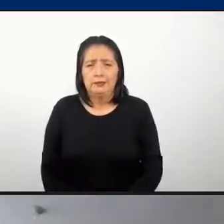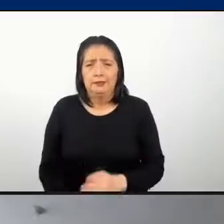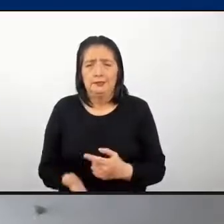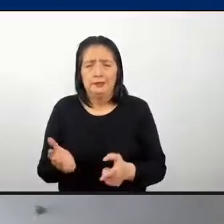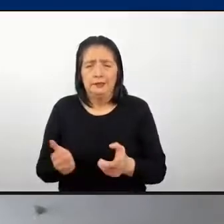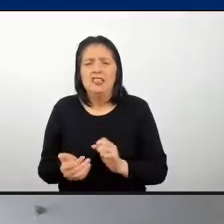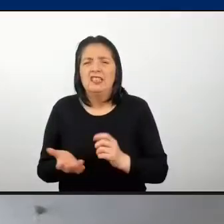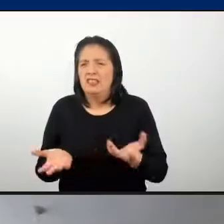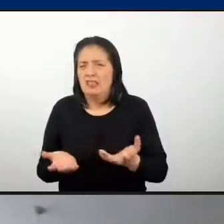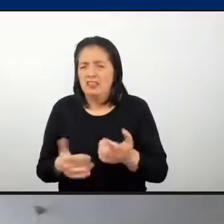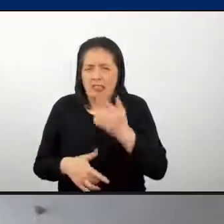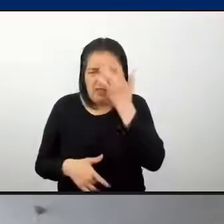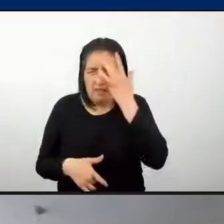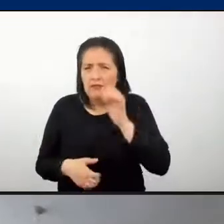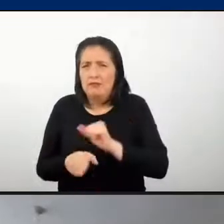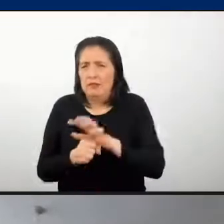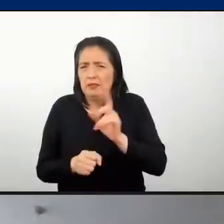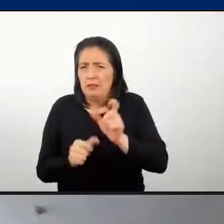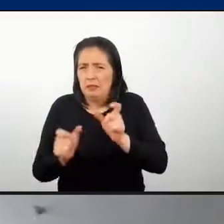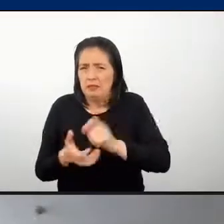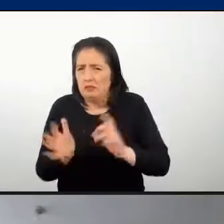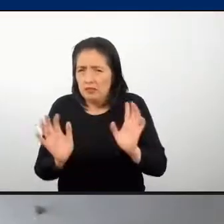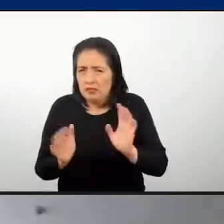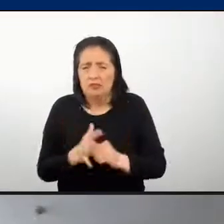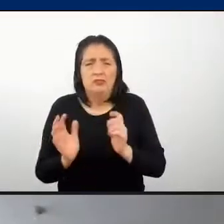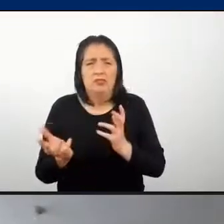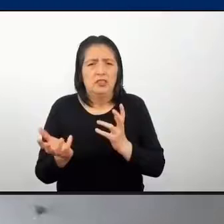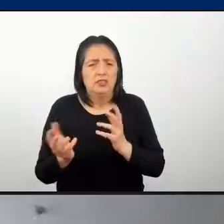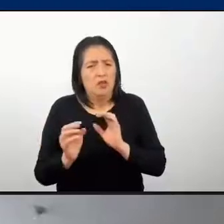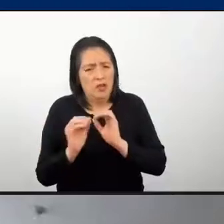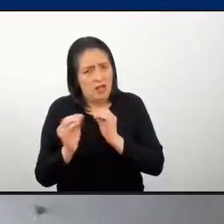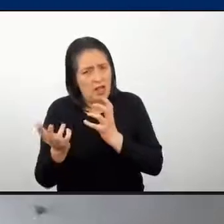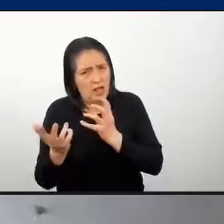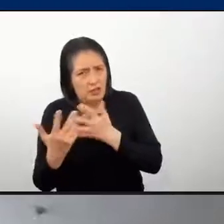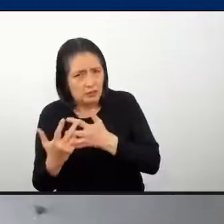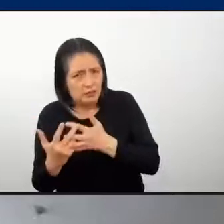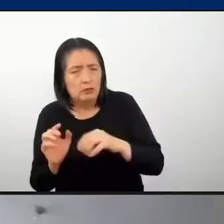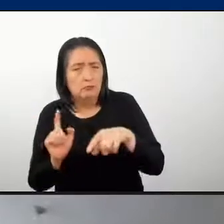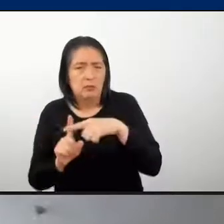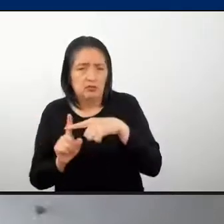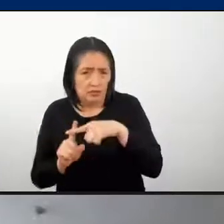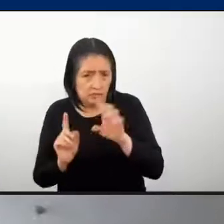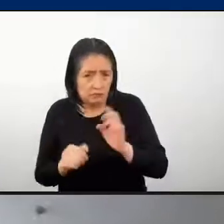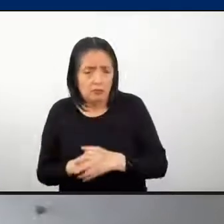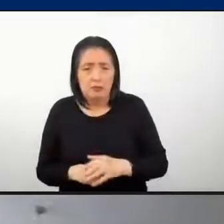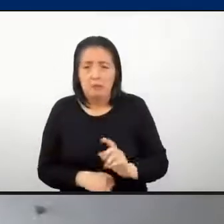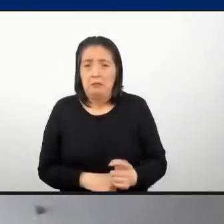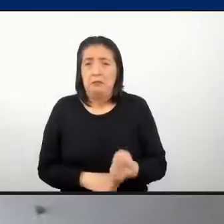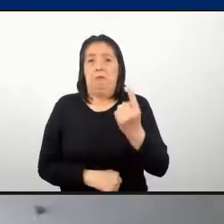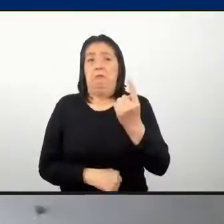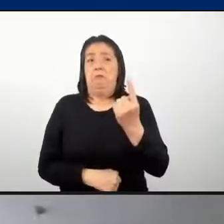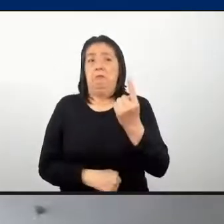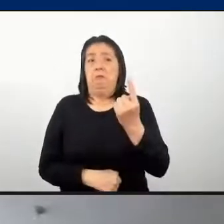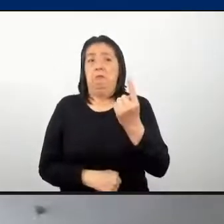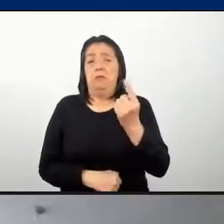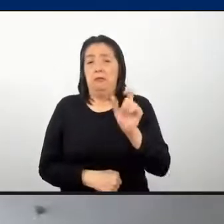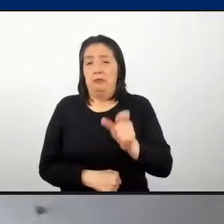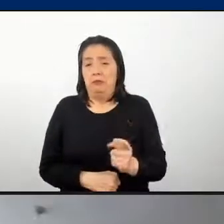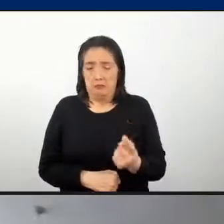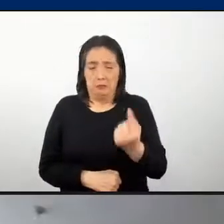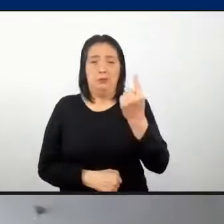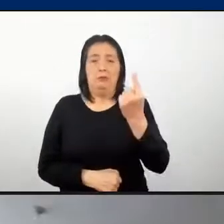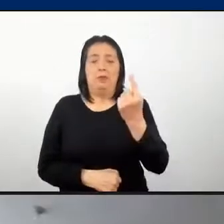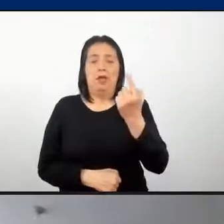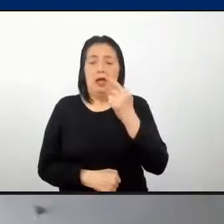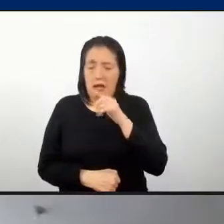no se ha enfermado, sino que ha dado un paso de adaptación hacia lo positivo, que dicen, primera vez que logro